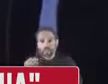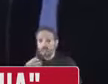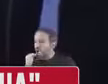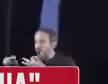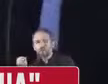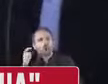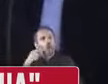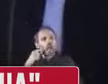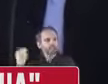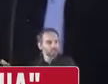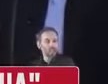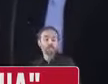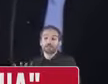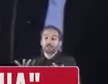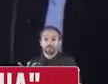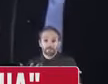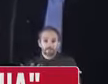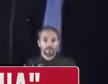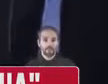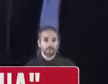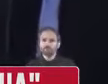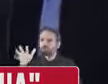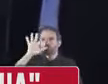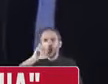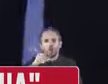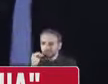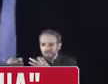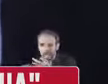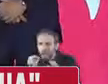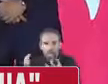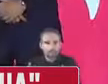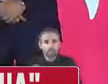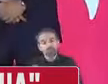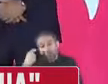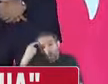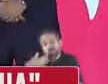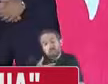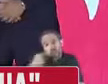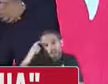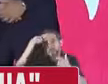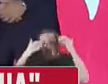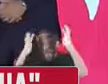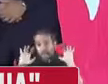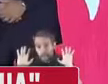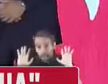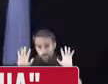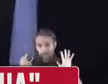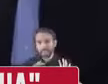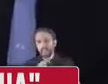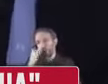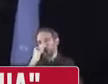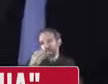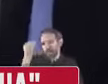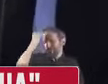charlábamos diariamente porque yo me imaginaba y quiero contar lo que pasaba por mi cabeza